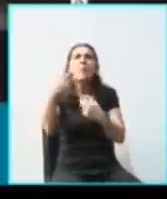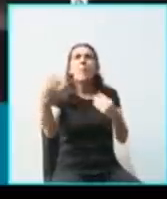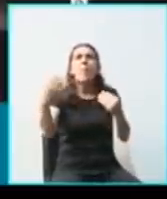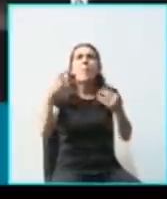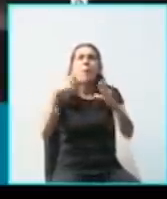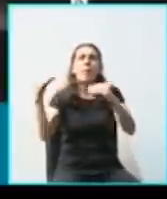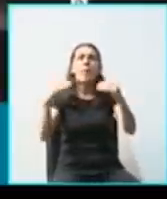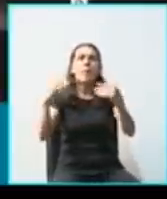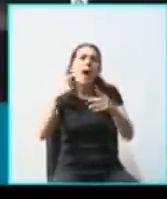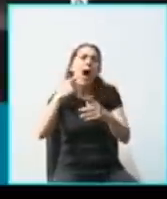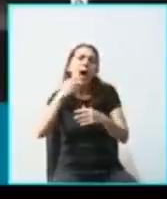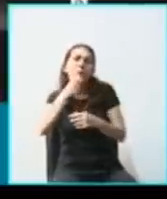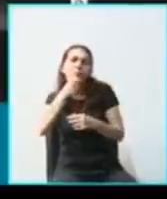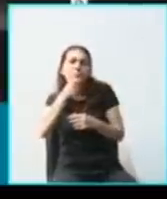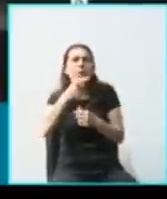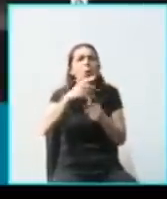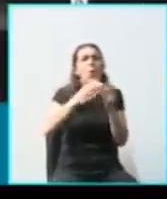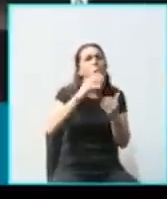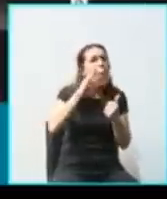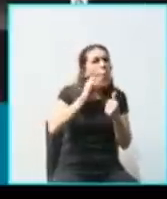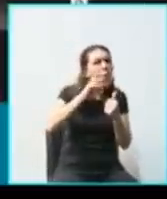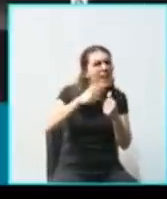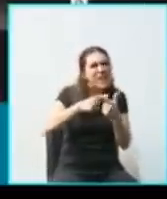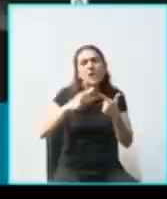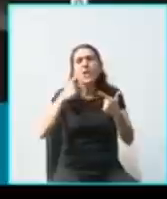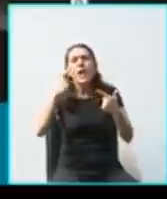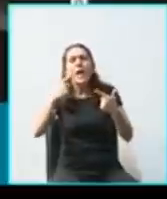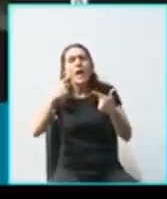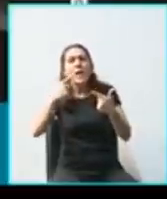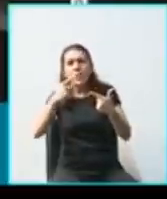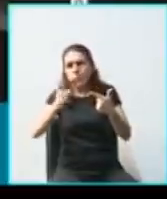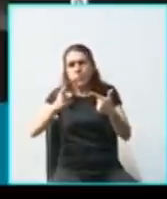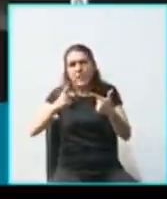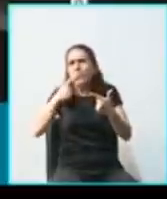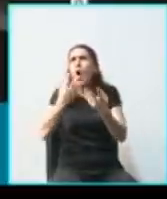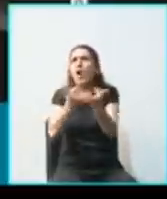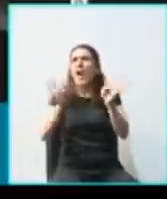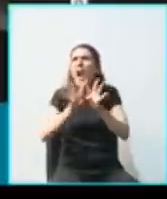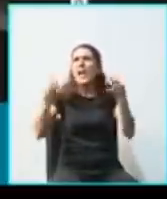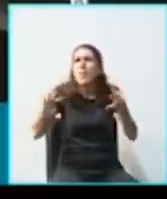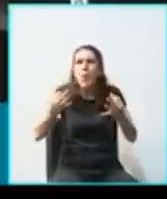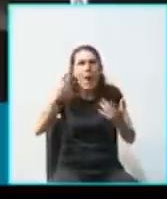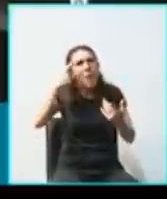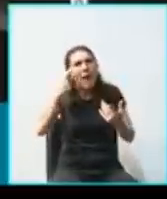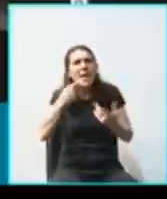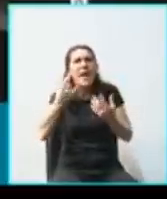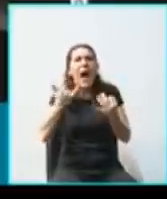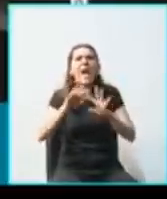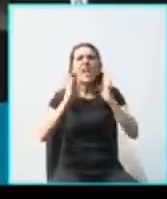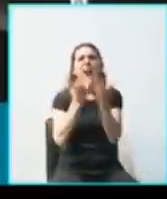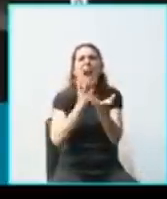flores diciendo que las pistolas Taser son lo más grande que hay, que las rejas están muy bien, y hasta hemos visto hoy unas rejas